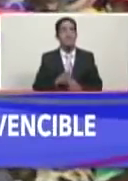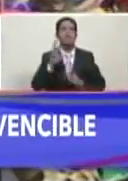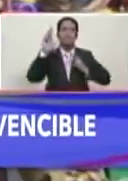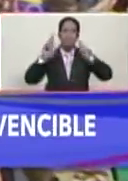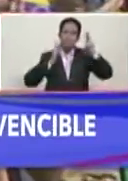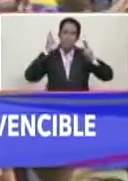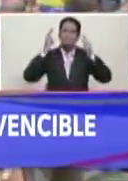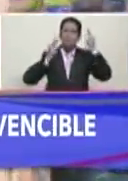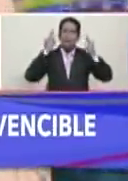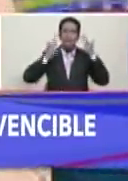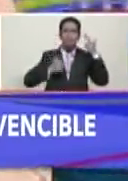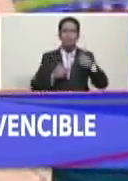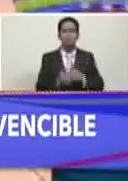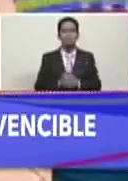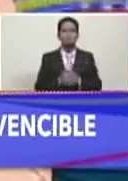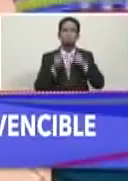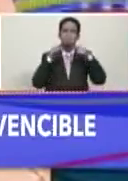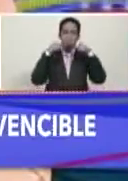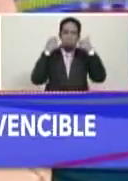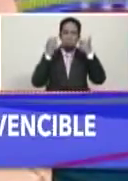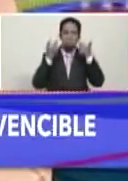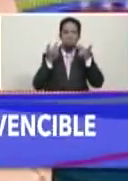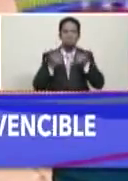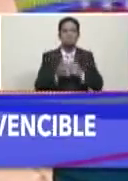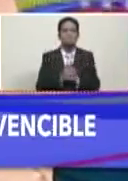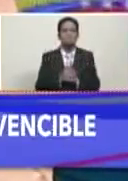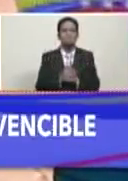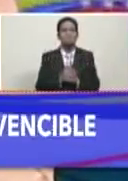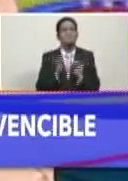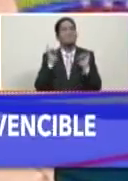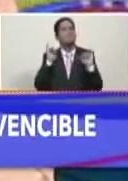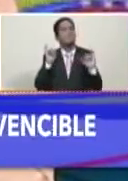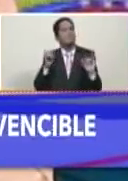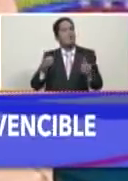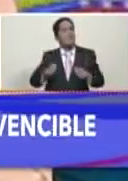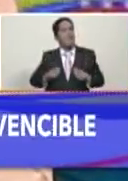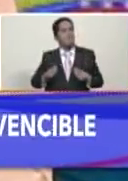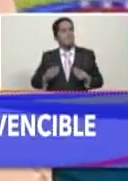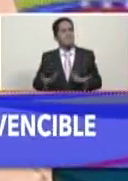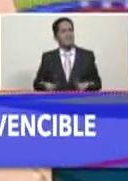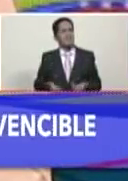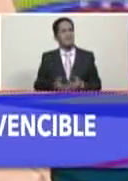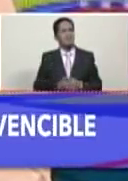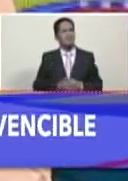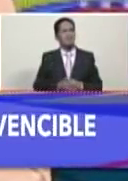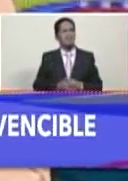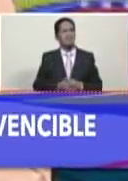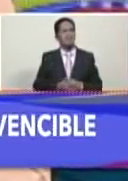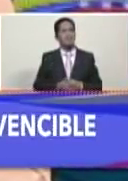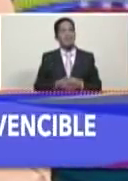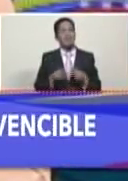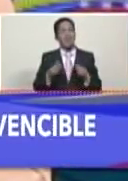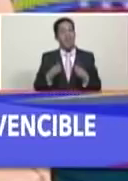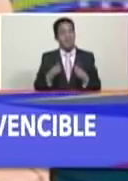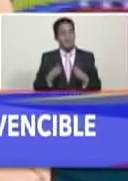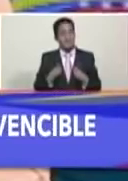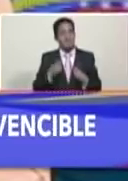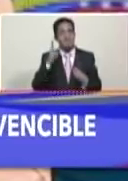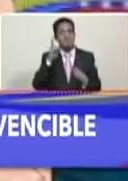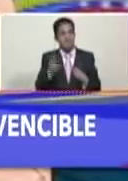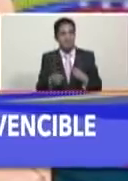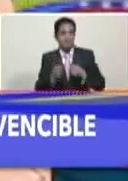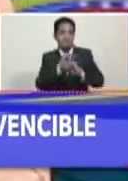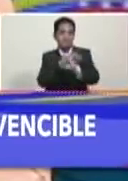Rumbeando, sonriendo, disfrutando la vida. La vida tiene que ser